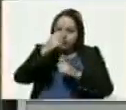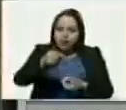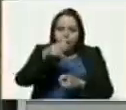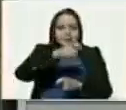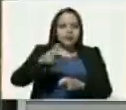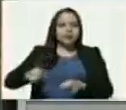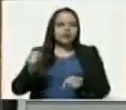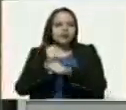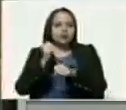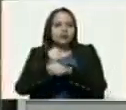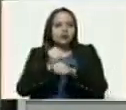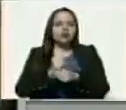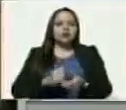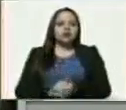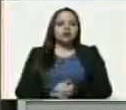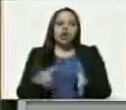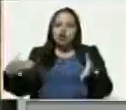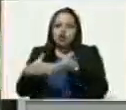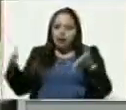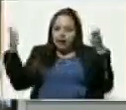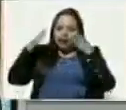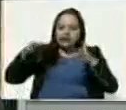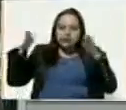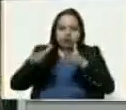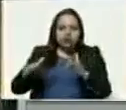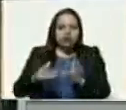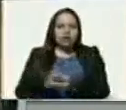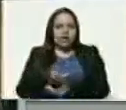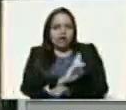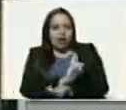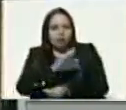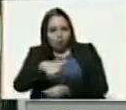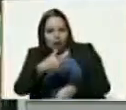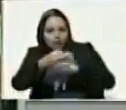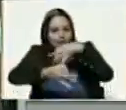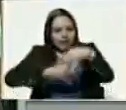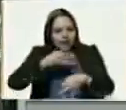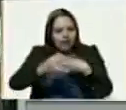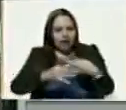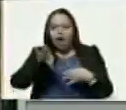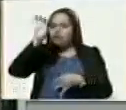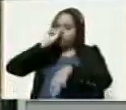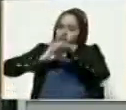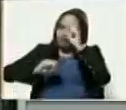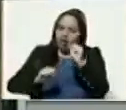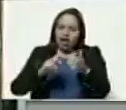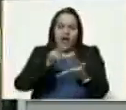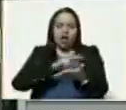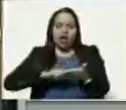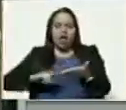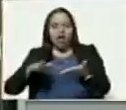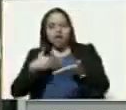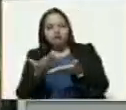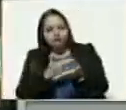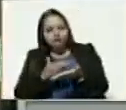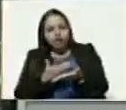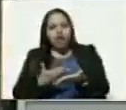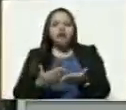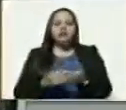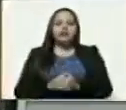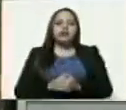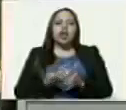personal, staff de asesores que rápidamente pueden ponerse al tanto con solamente leer la provincia número 13